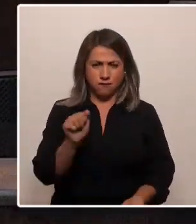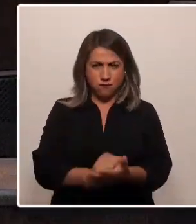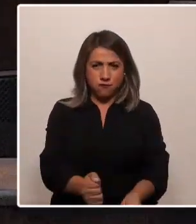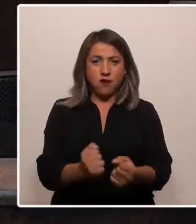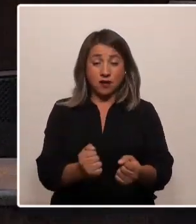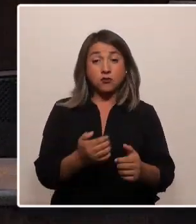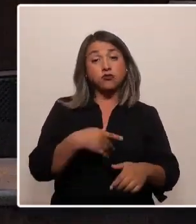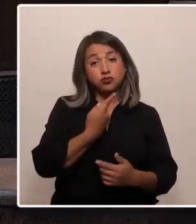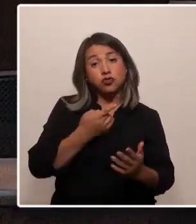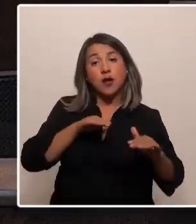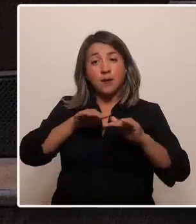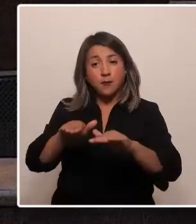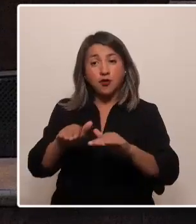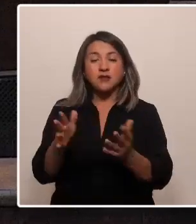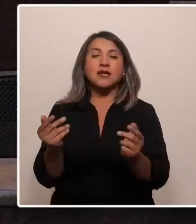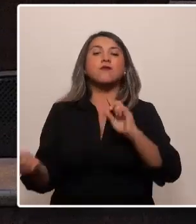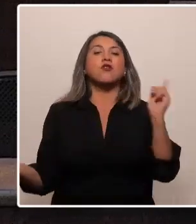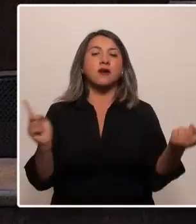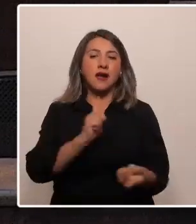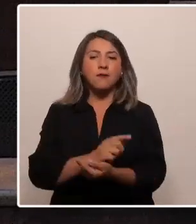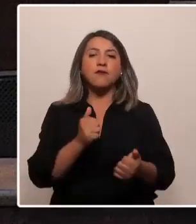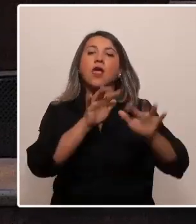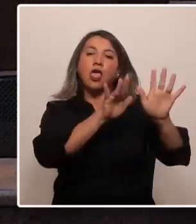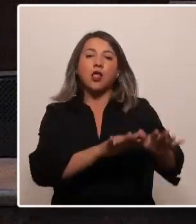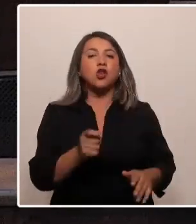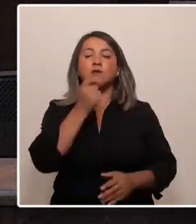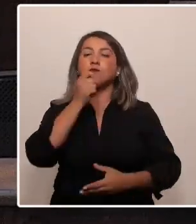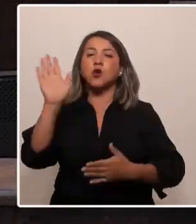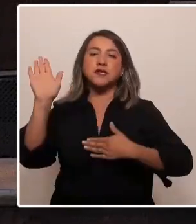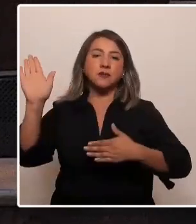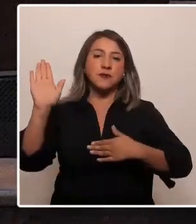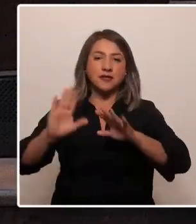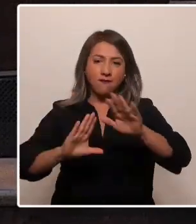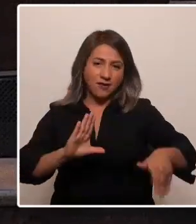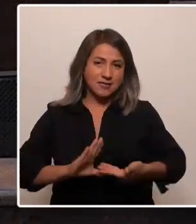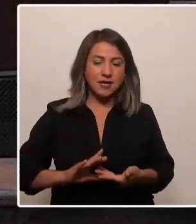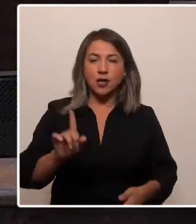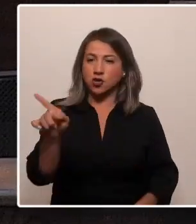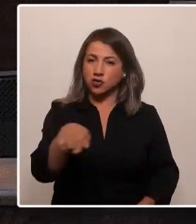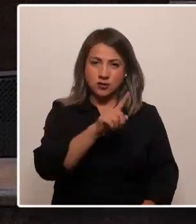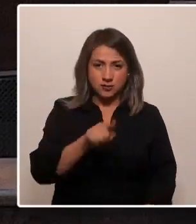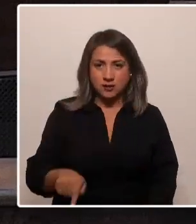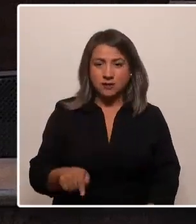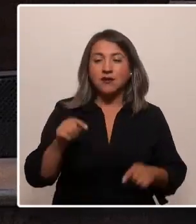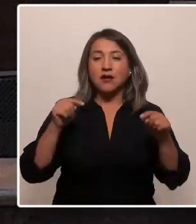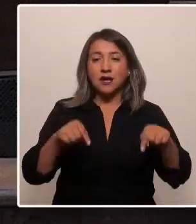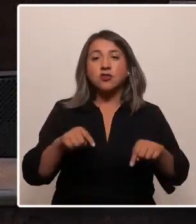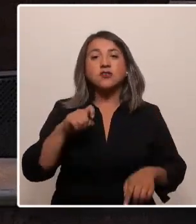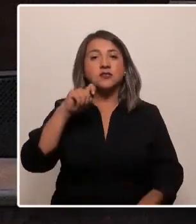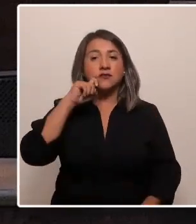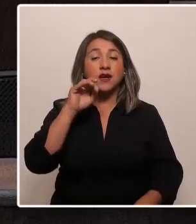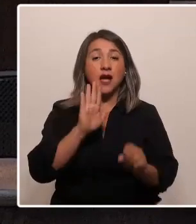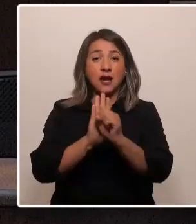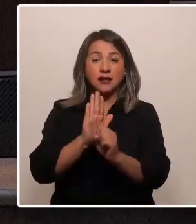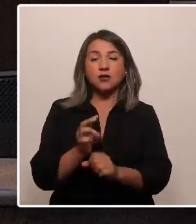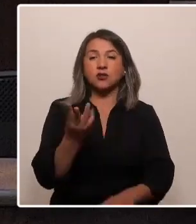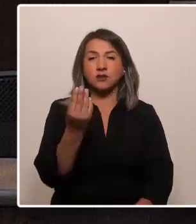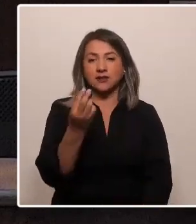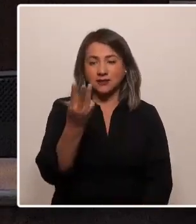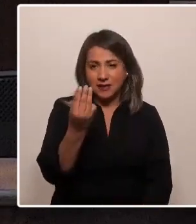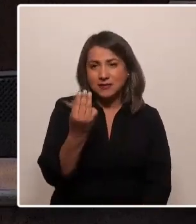ojo, necesitamos cambios bien hechos, no puras promesas vacías. Por tiempo hablaré de los artículos 13, 14 y